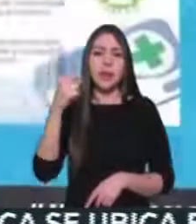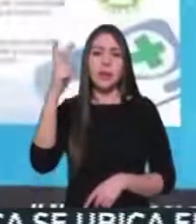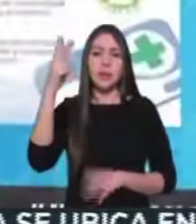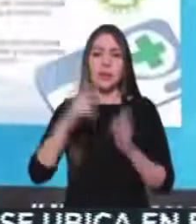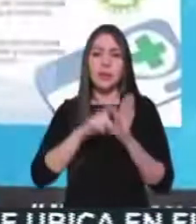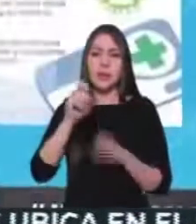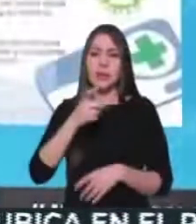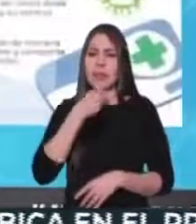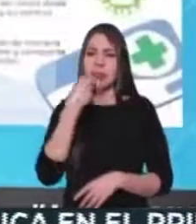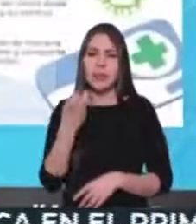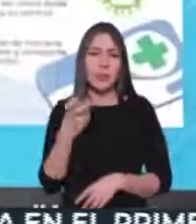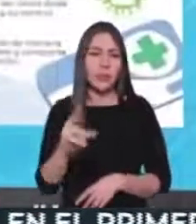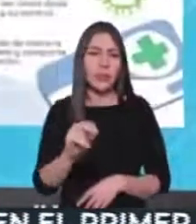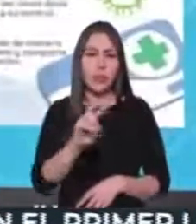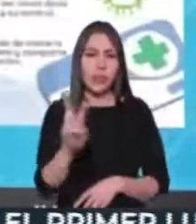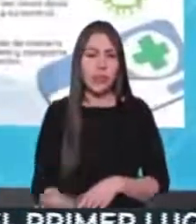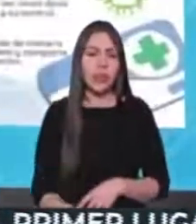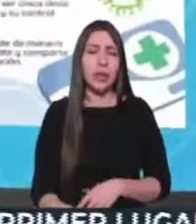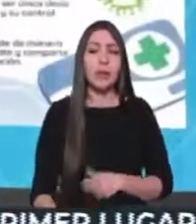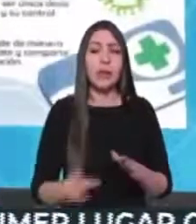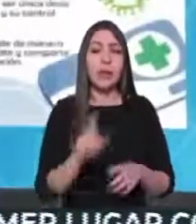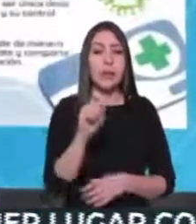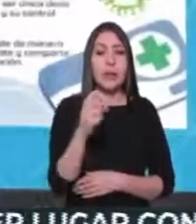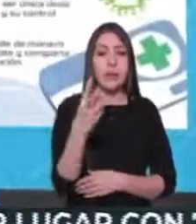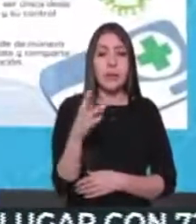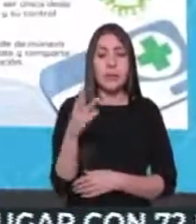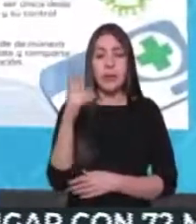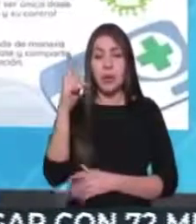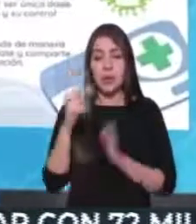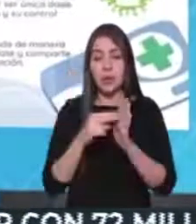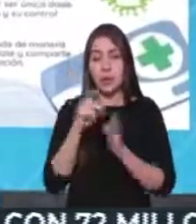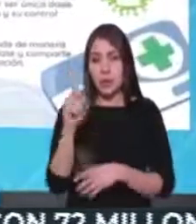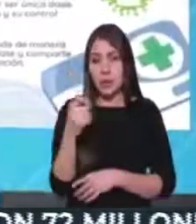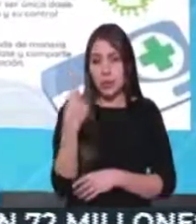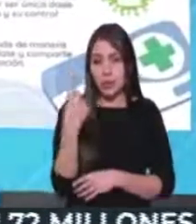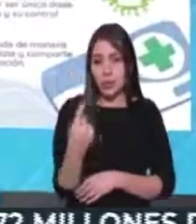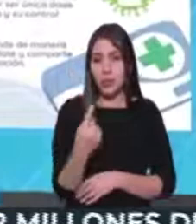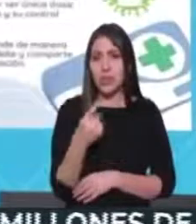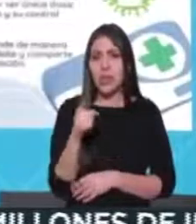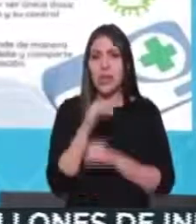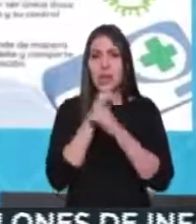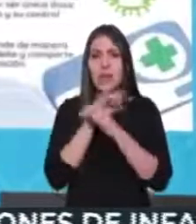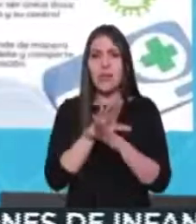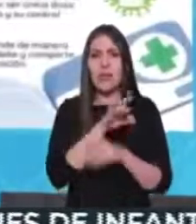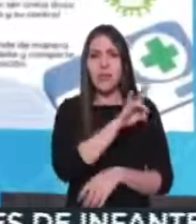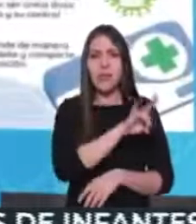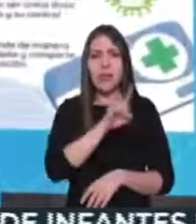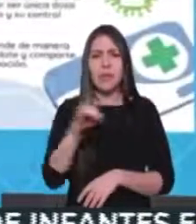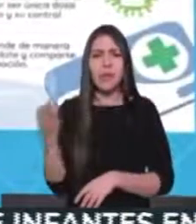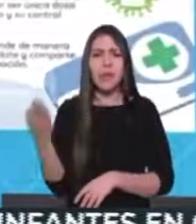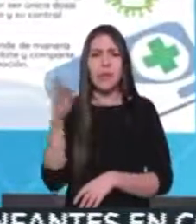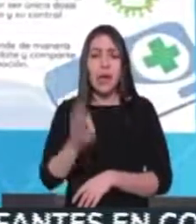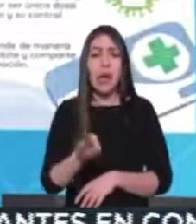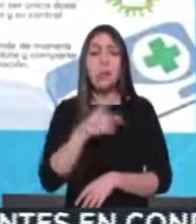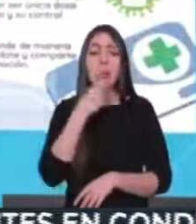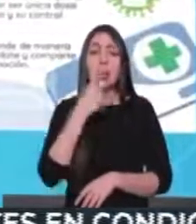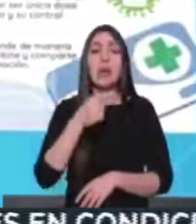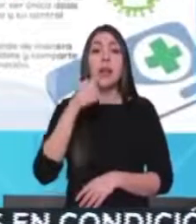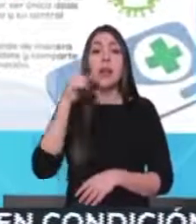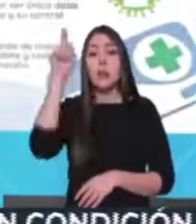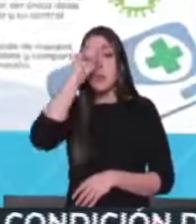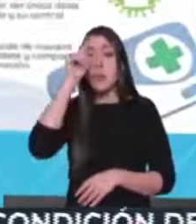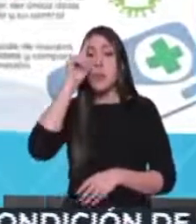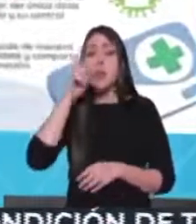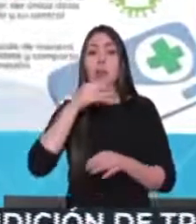2020. Y el 23 de mayo de 2021 circuló un documento apócrifo con falsas recomendaciones para las personas